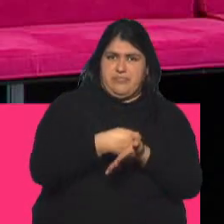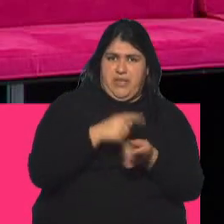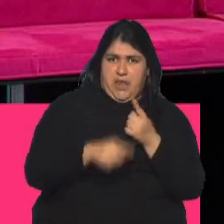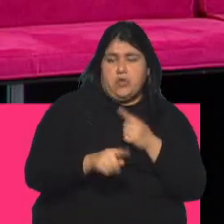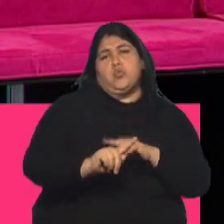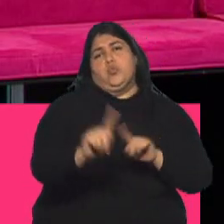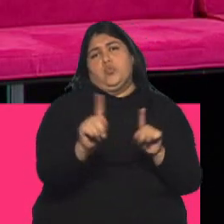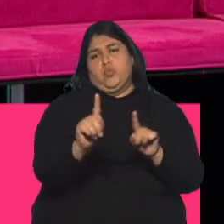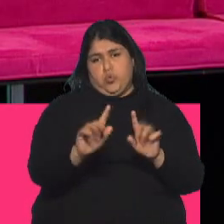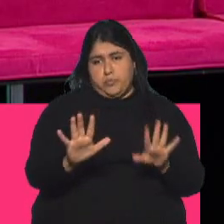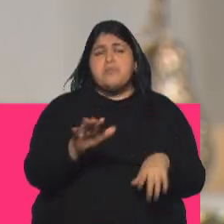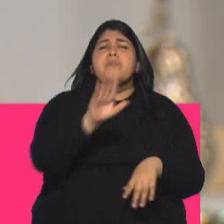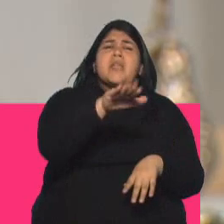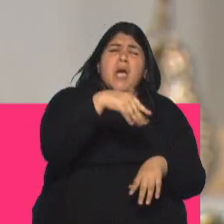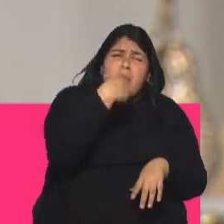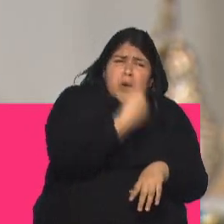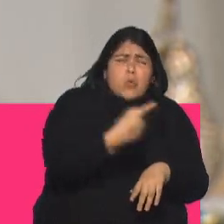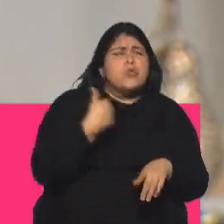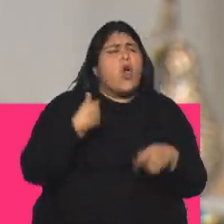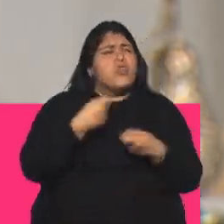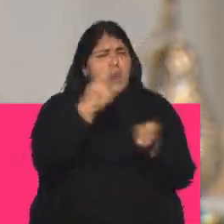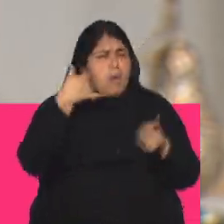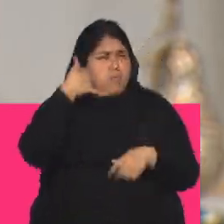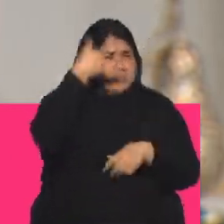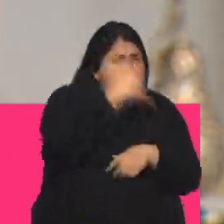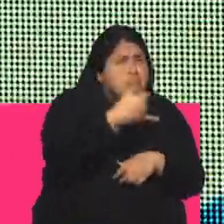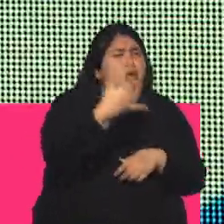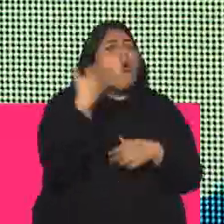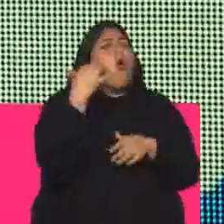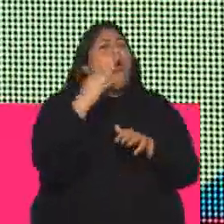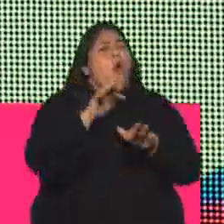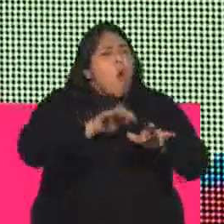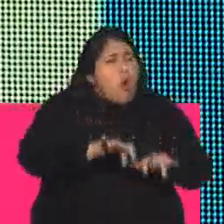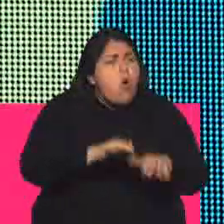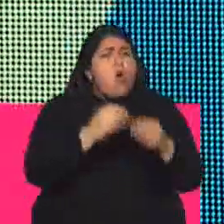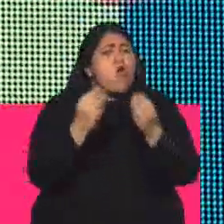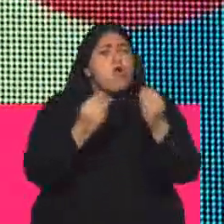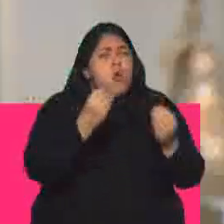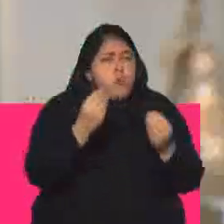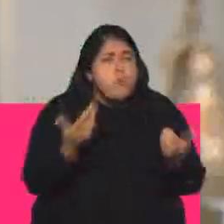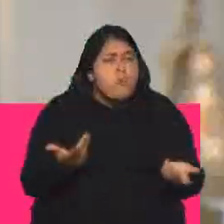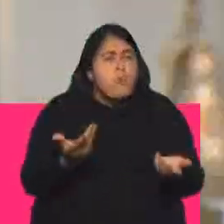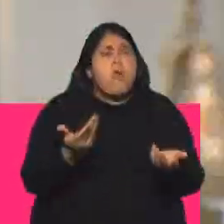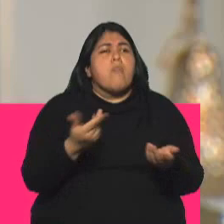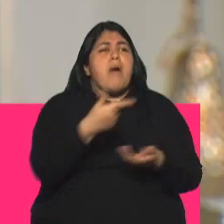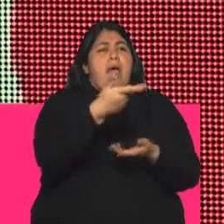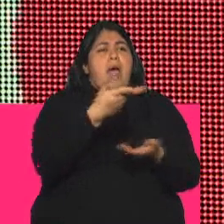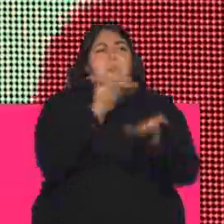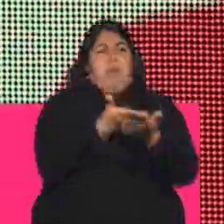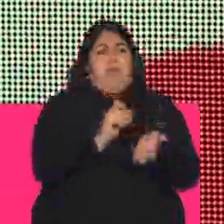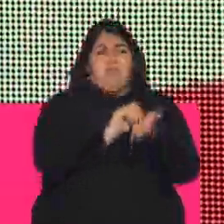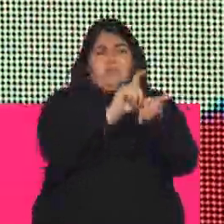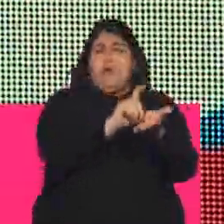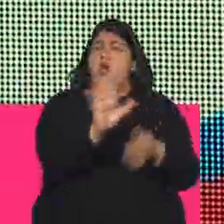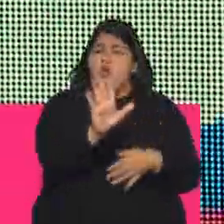con el banco la puedes hacer telefónicamente, por internet? ¿No hace falta ir al banco o sí? No, para que te amplíen la... No, o sea, tenés que